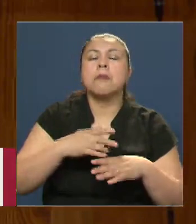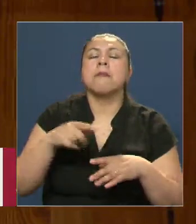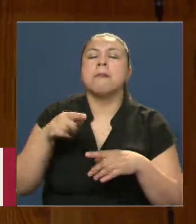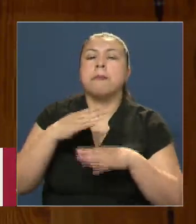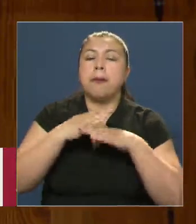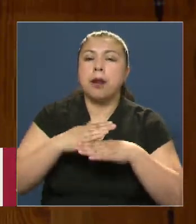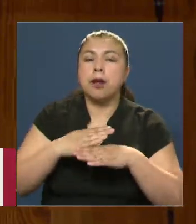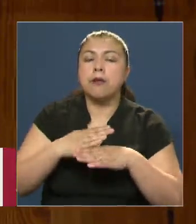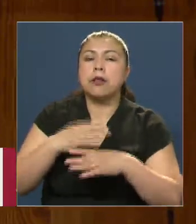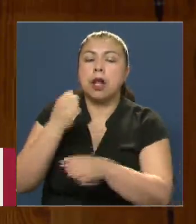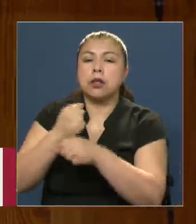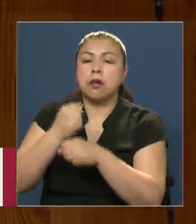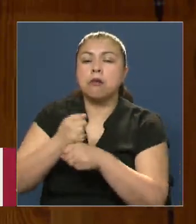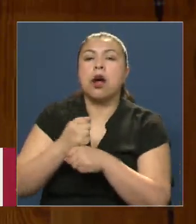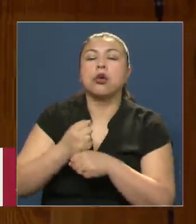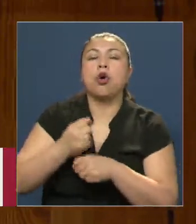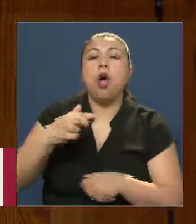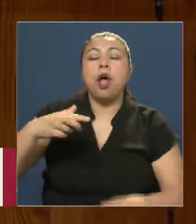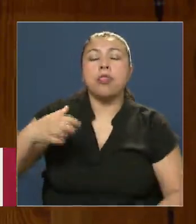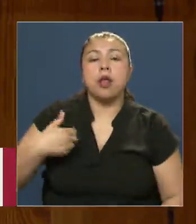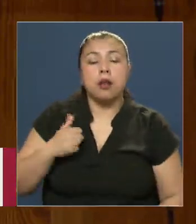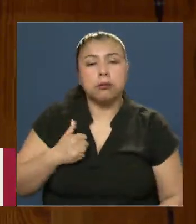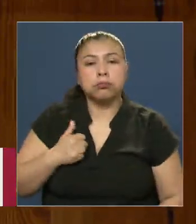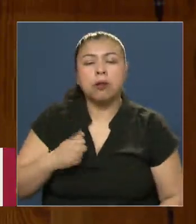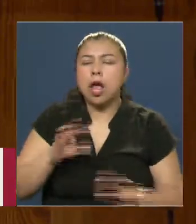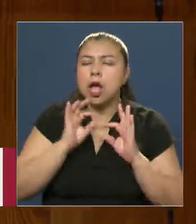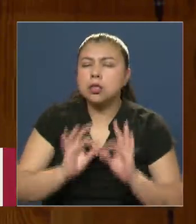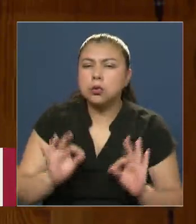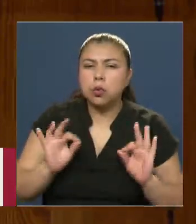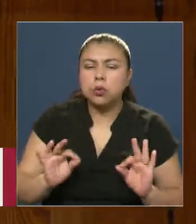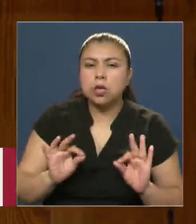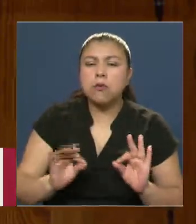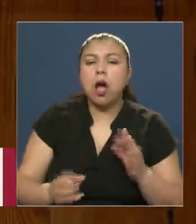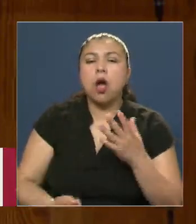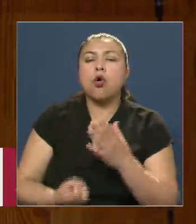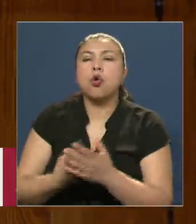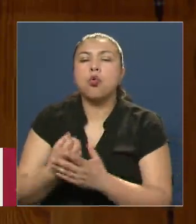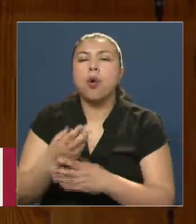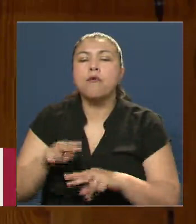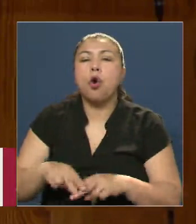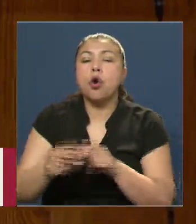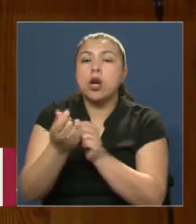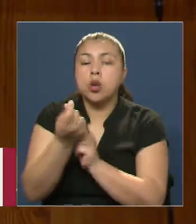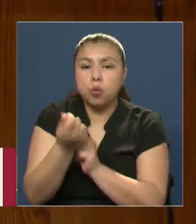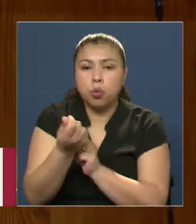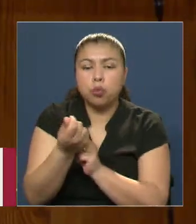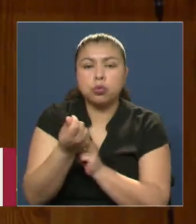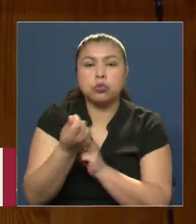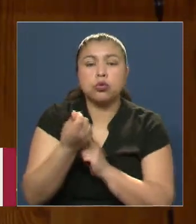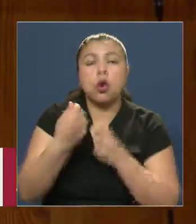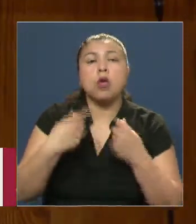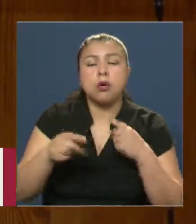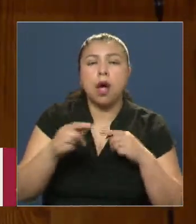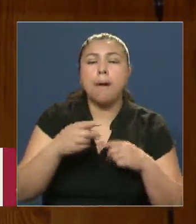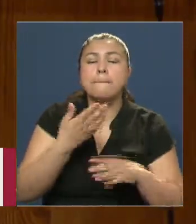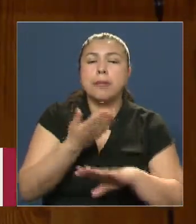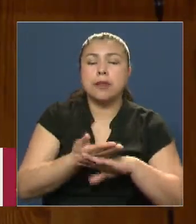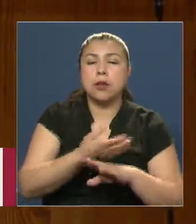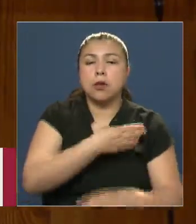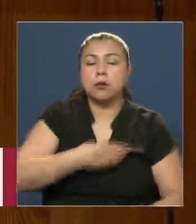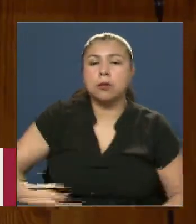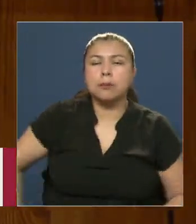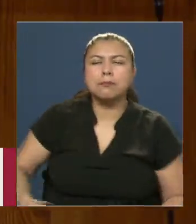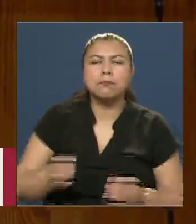propias de la PDI, debiera financiarse esta actividad exclusivamente con nuevos fondos. Al respecto, solicitaron al Ejecutivo precisar